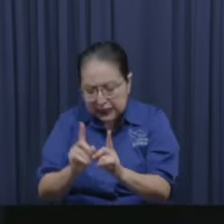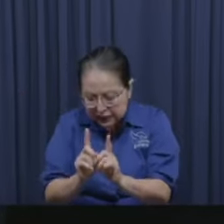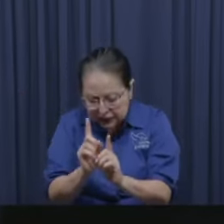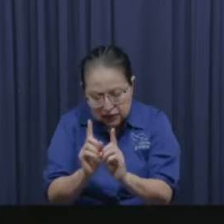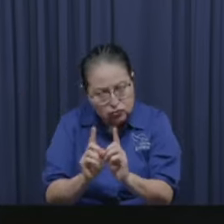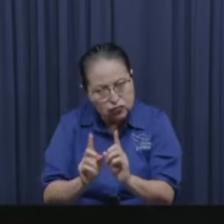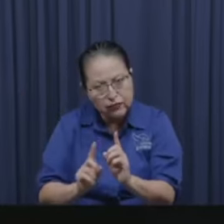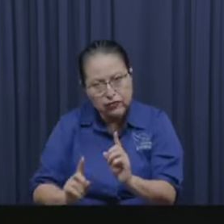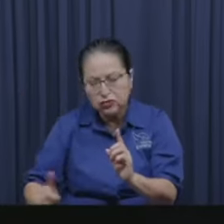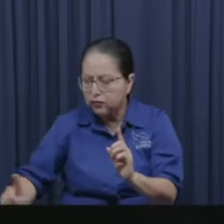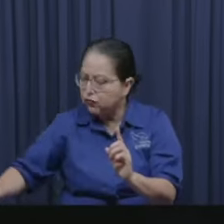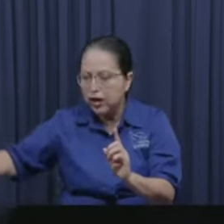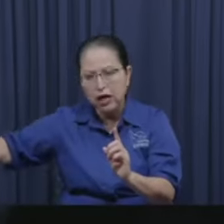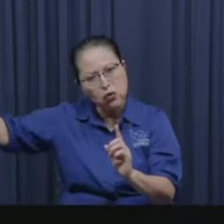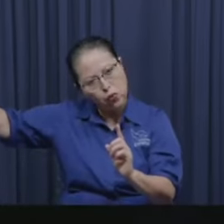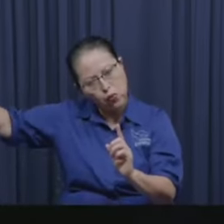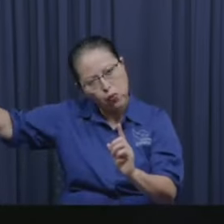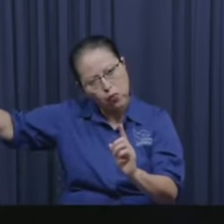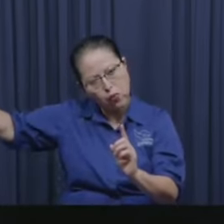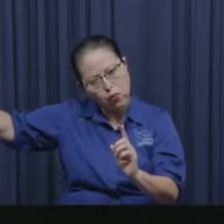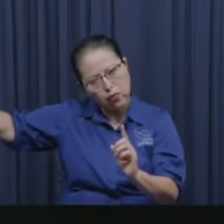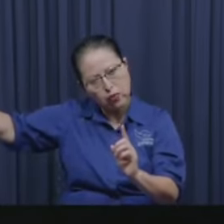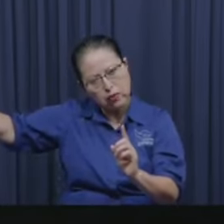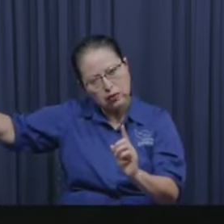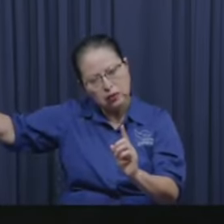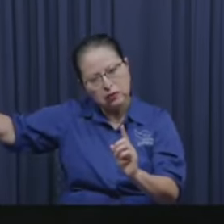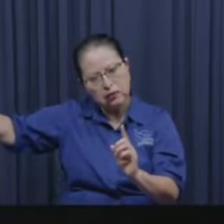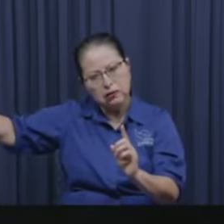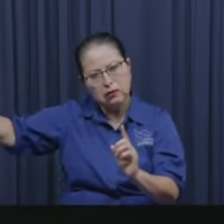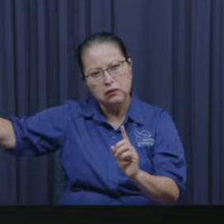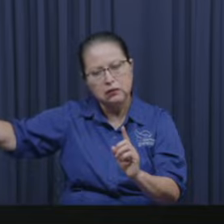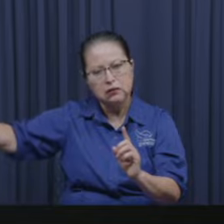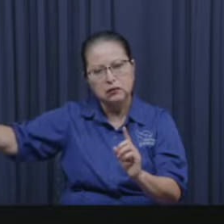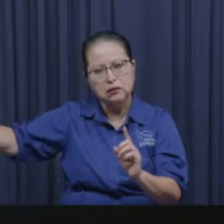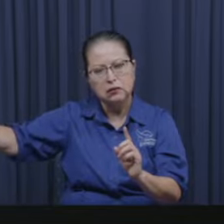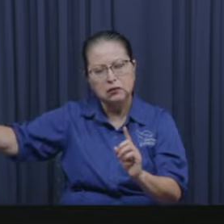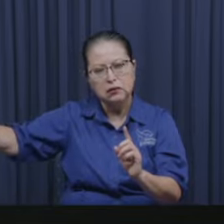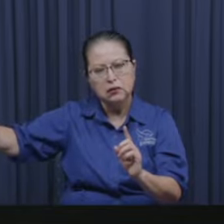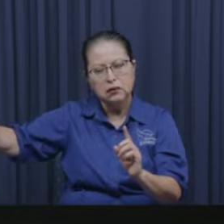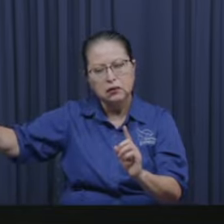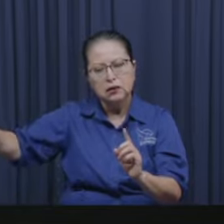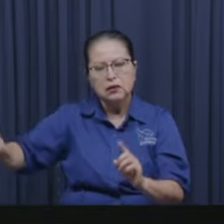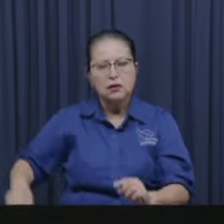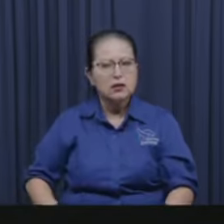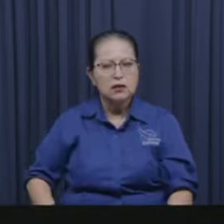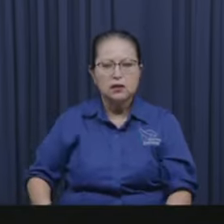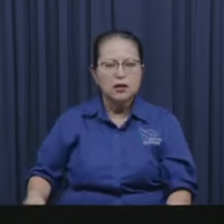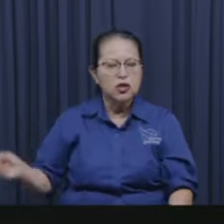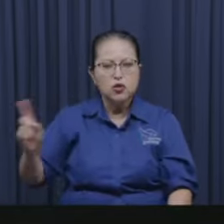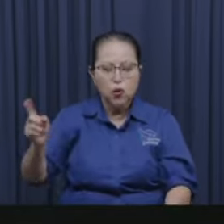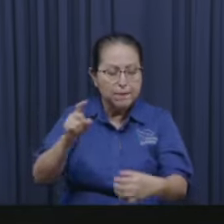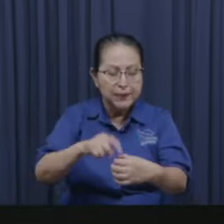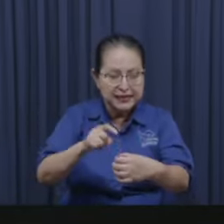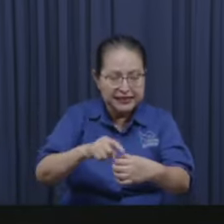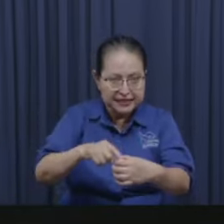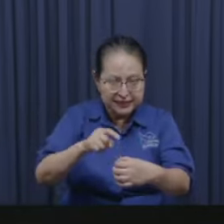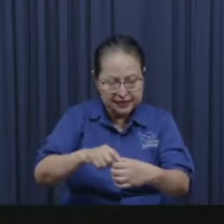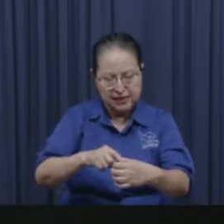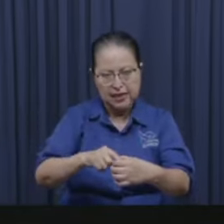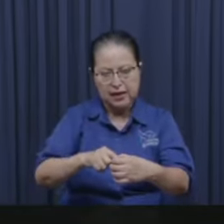nosotros Porque no eran de nosotros Porque si hubieran salido de nosotros hubieran permanecido con